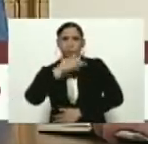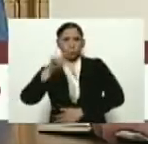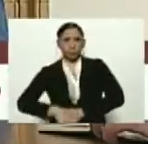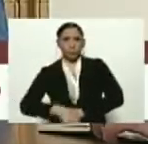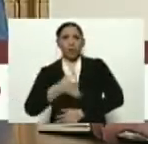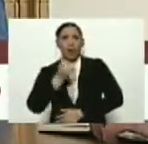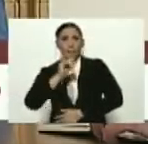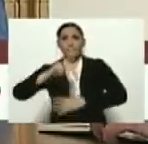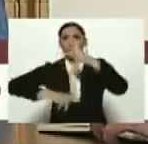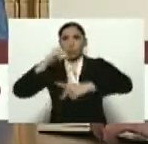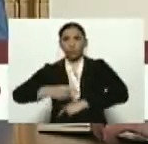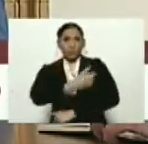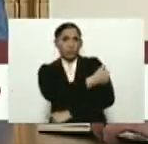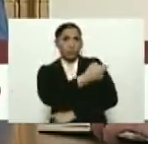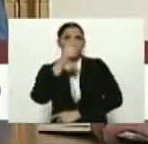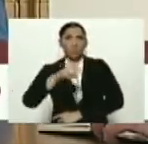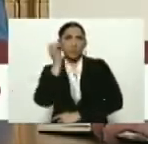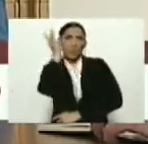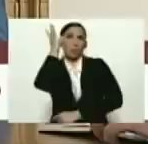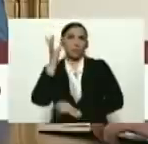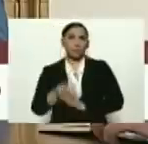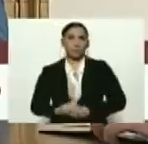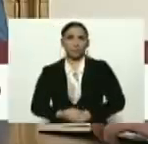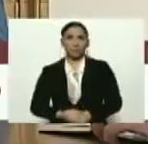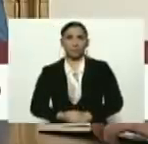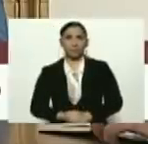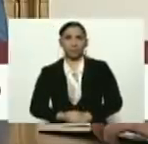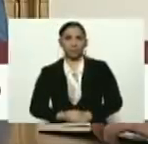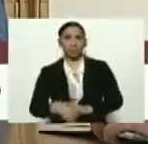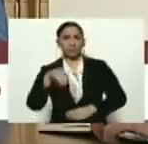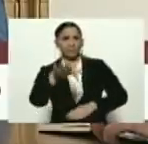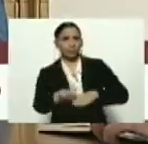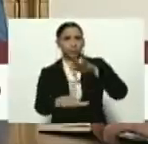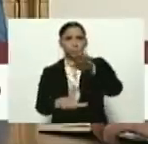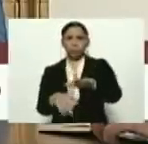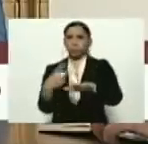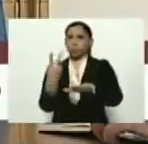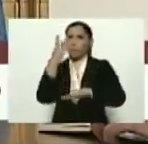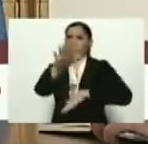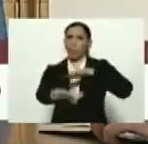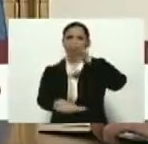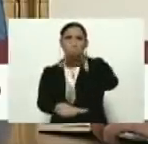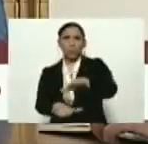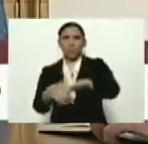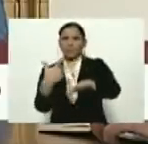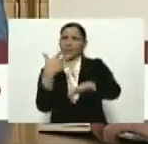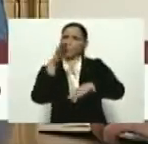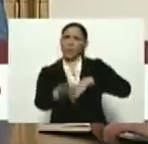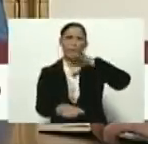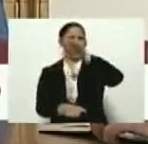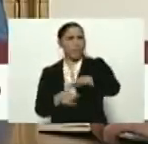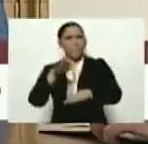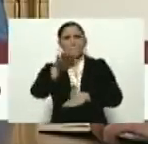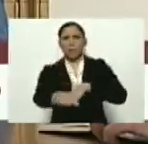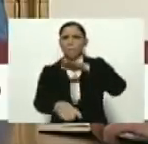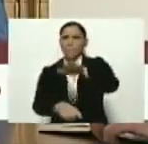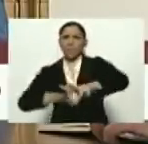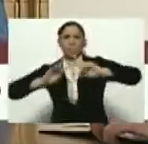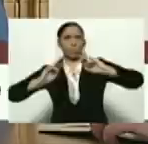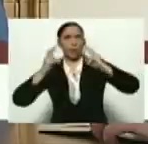están produciendo. Ir un paso adelante, dos pasos adelante, tres pasos adelante en este